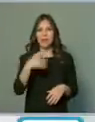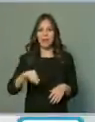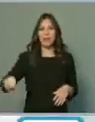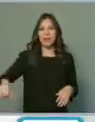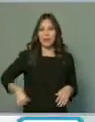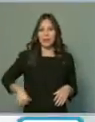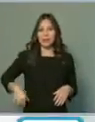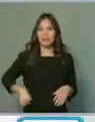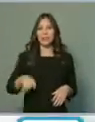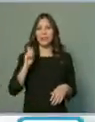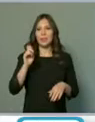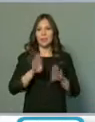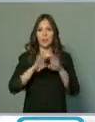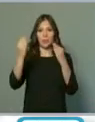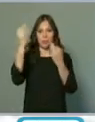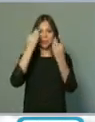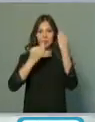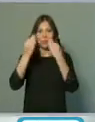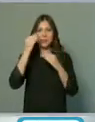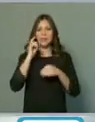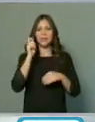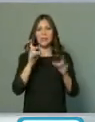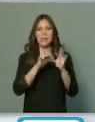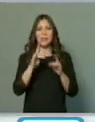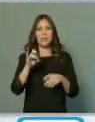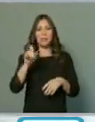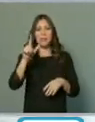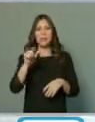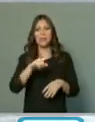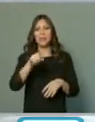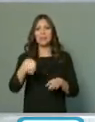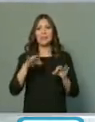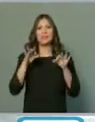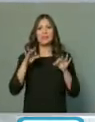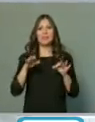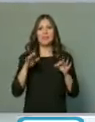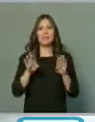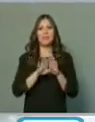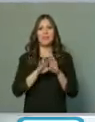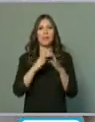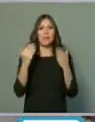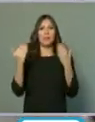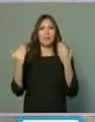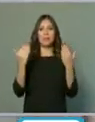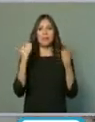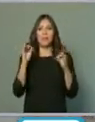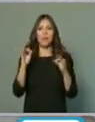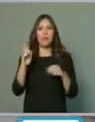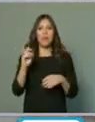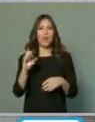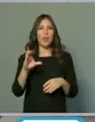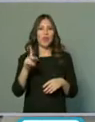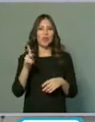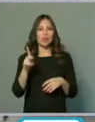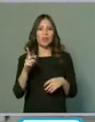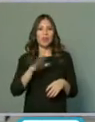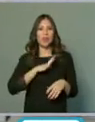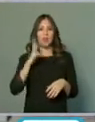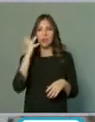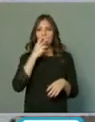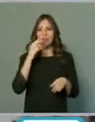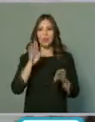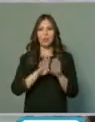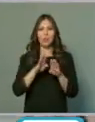de el look, justo como lo mencionaba Pamela, se ve fresco, se ve rockerón de cierta forma porque tiene